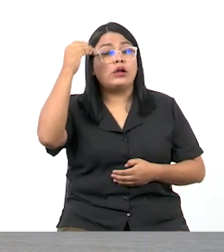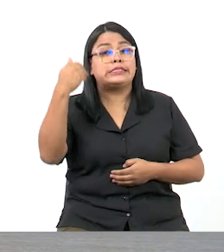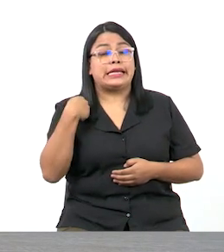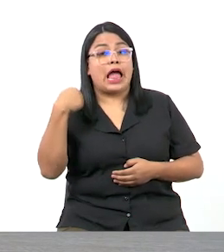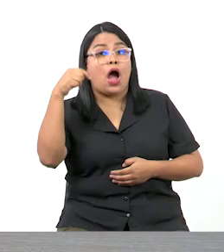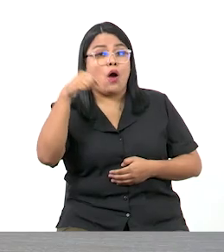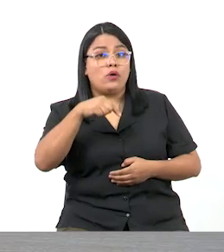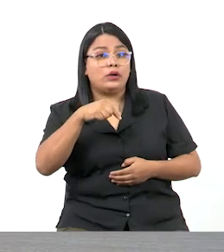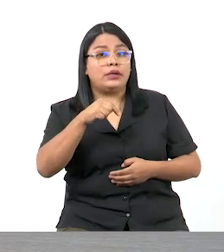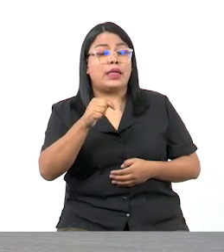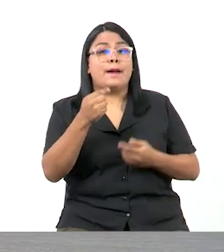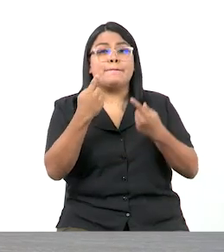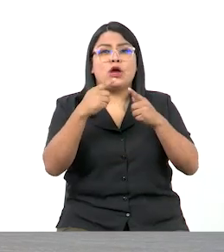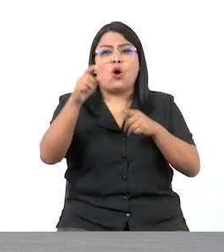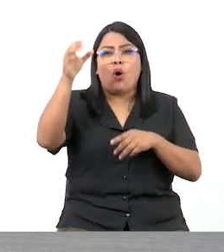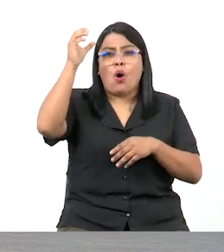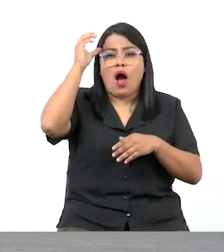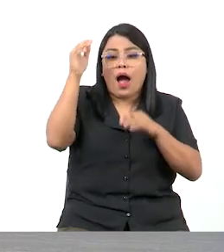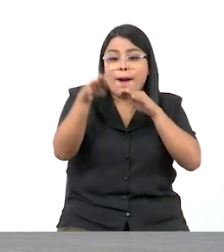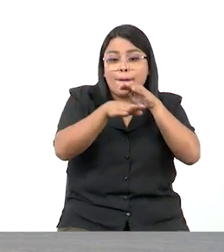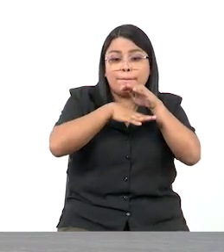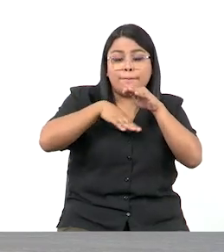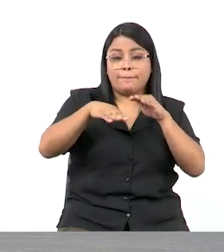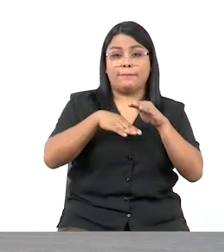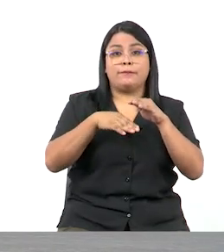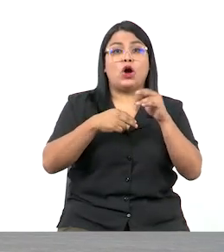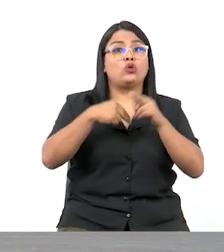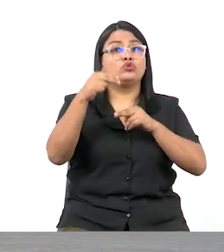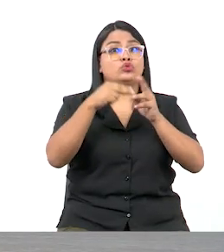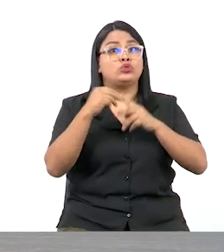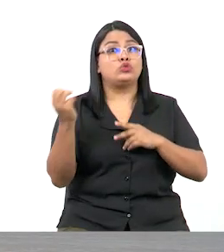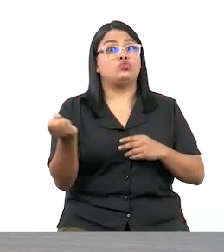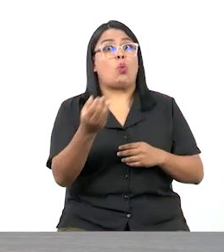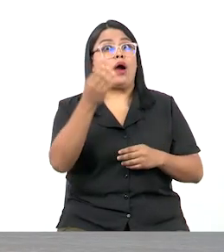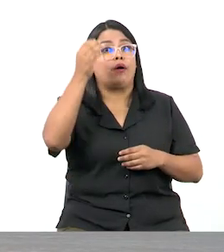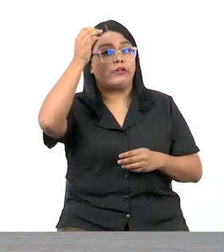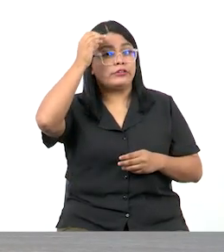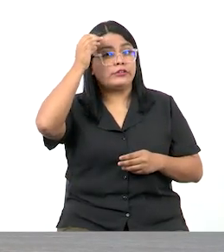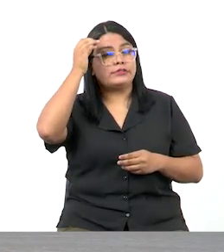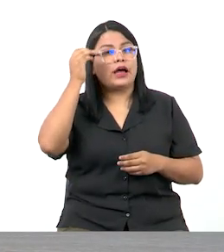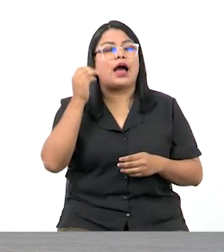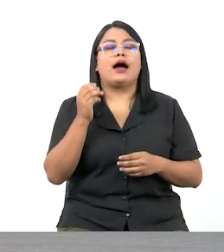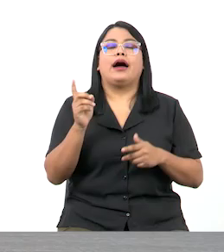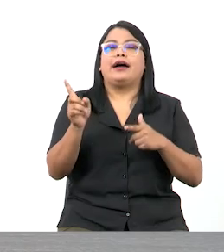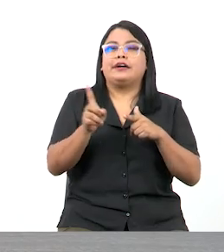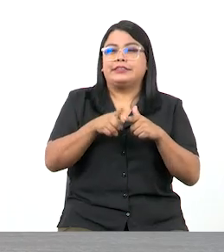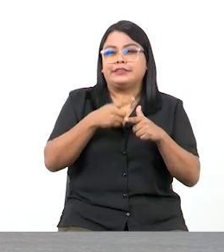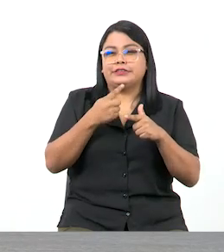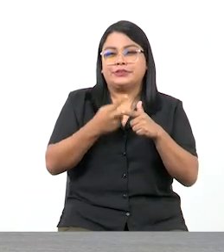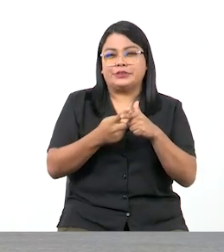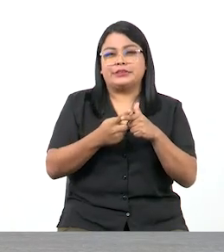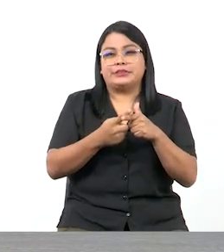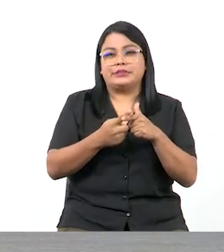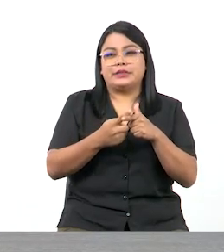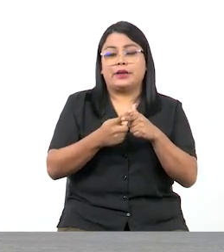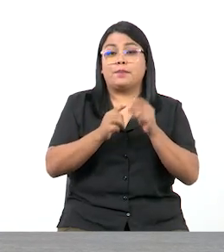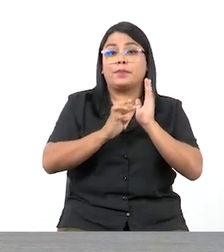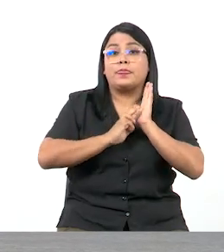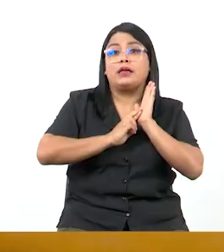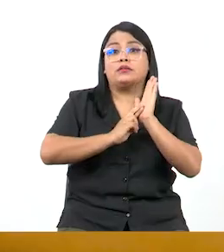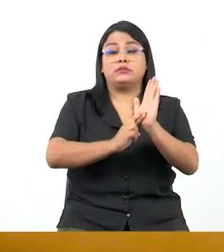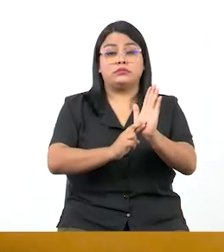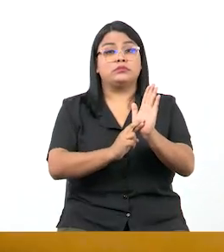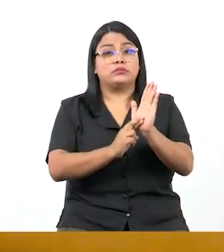tiene estos conocimientos y estos conocimientos son la base para construir conocimientos nuevos. Por ello, cuando